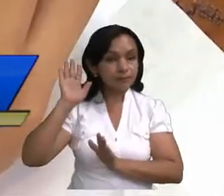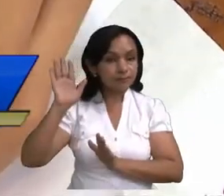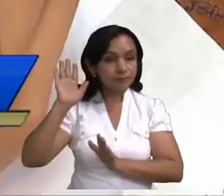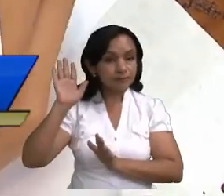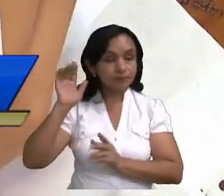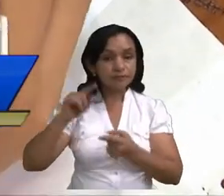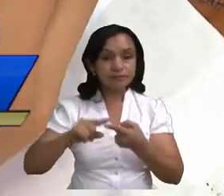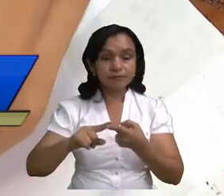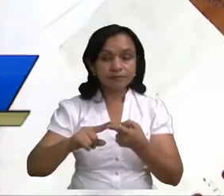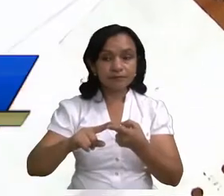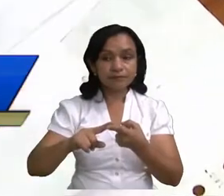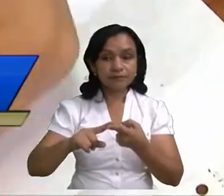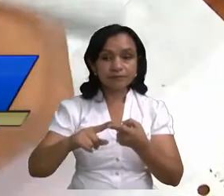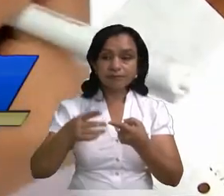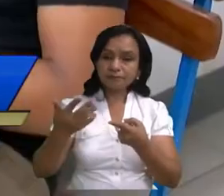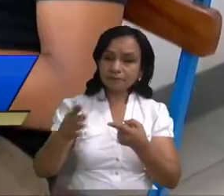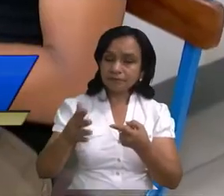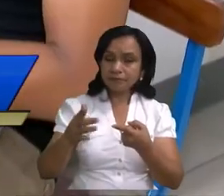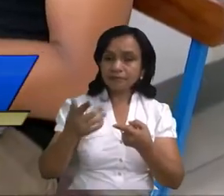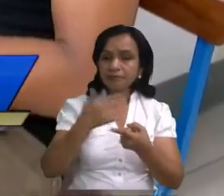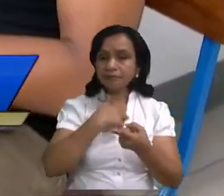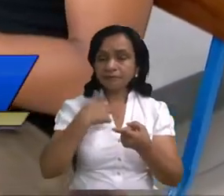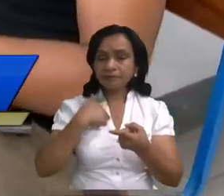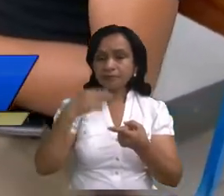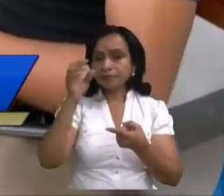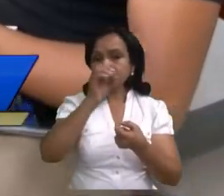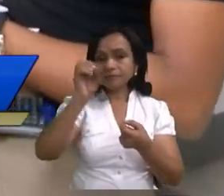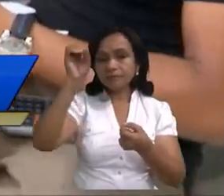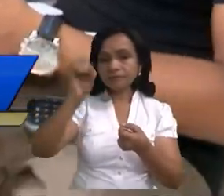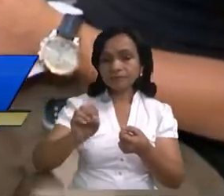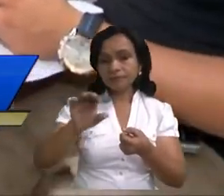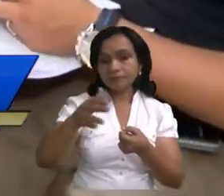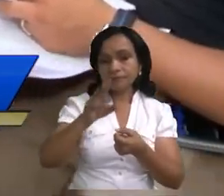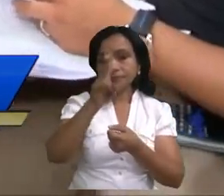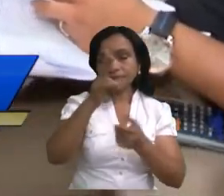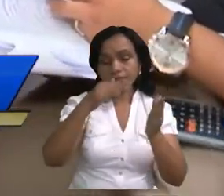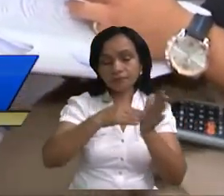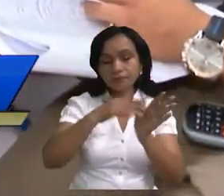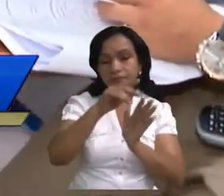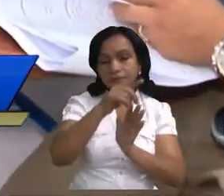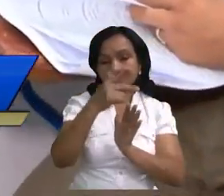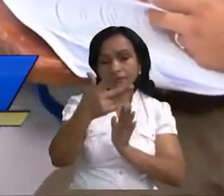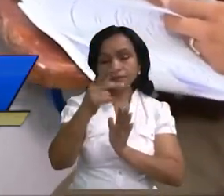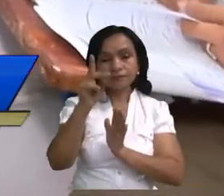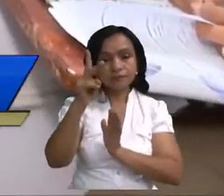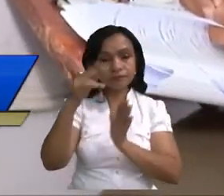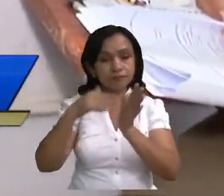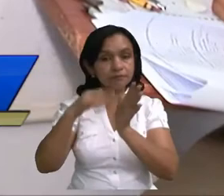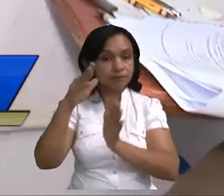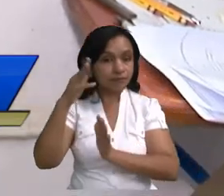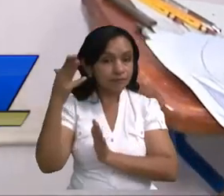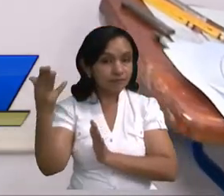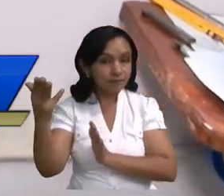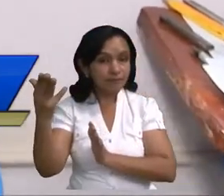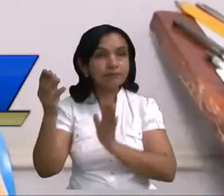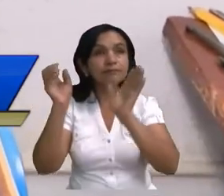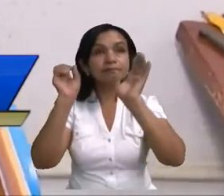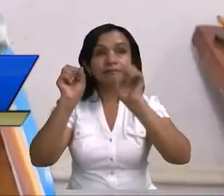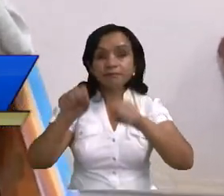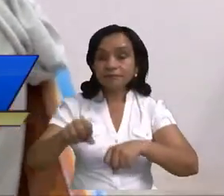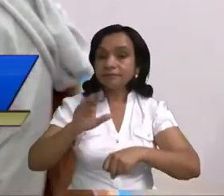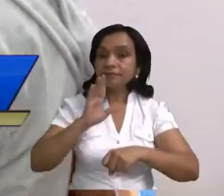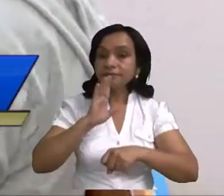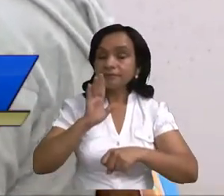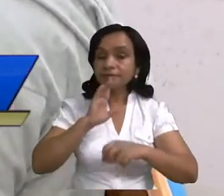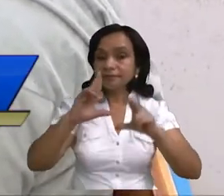entre, haciendo la estadística, más o menos 2018-2019, nosotros podemos hablar de, en mi